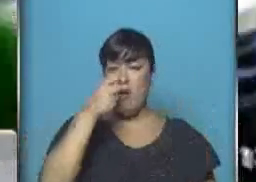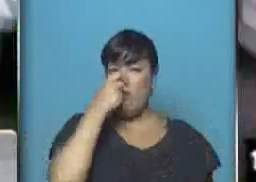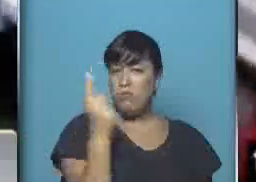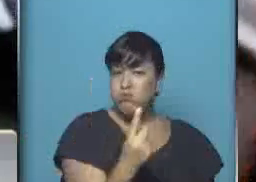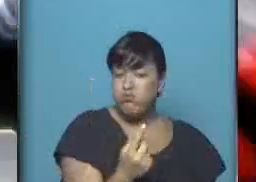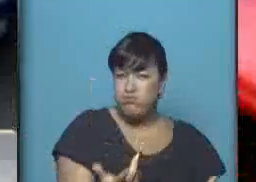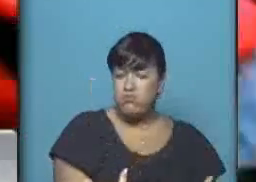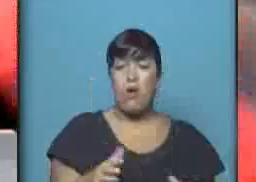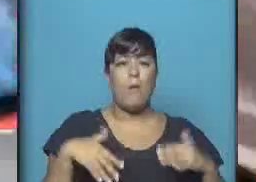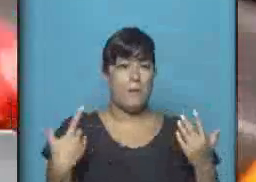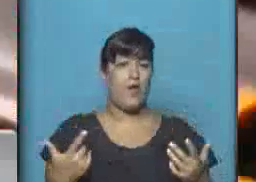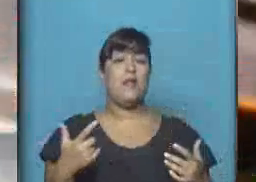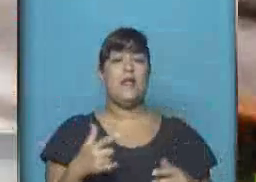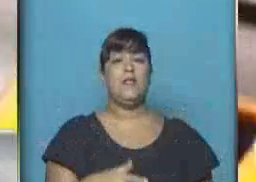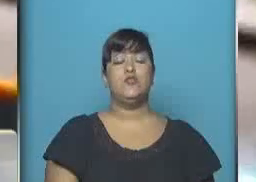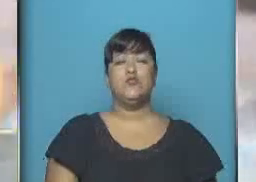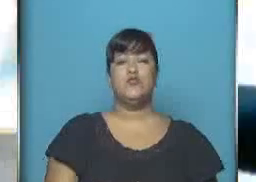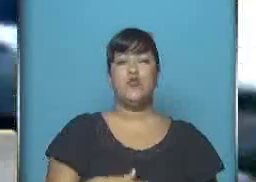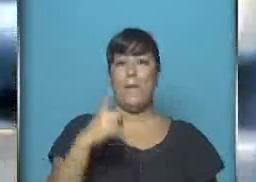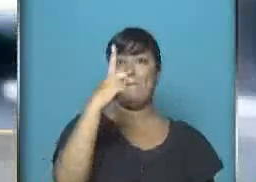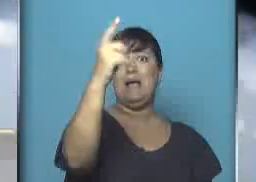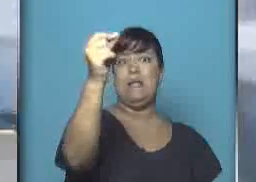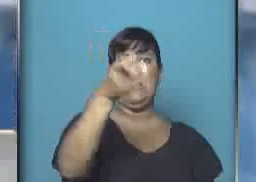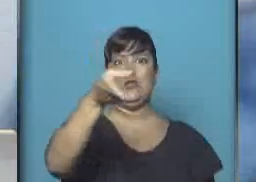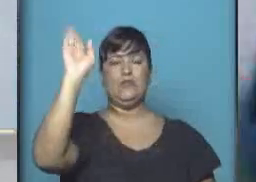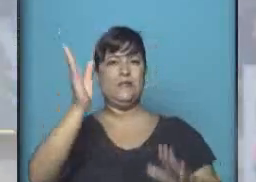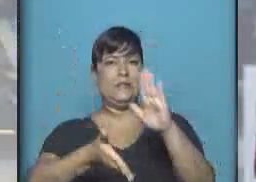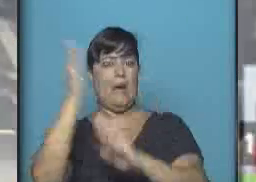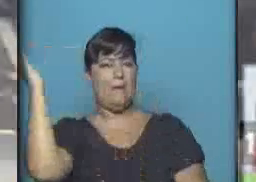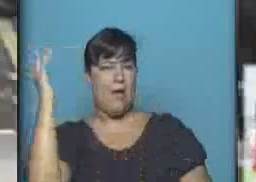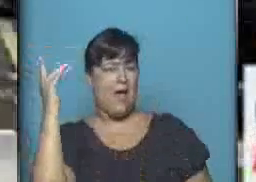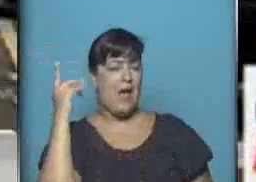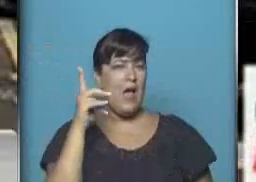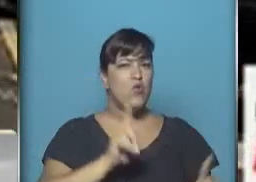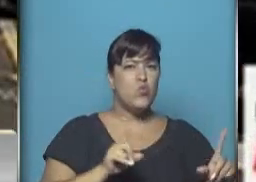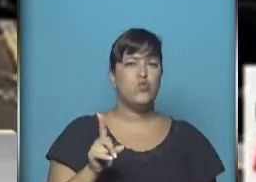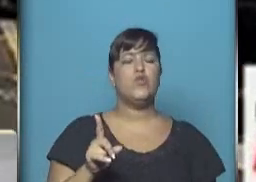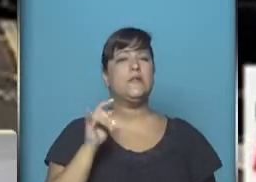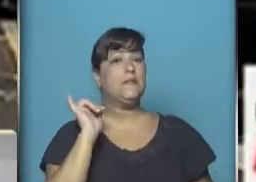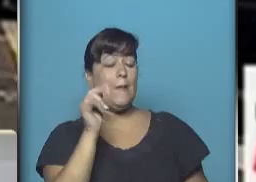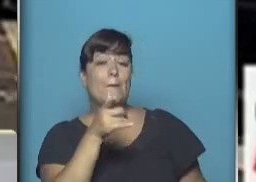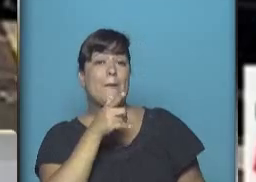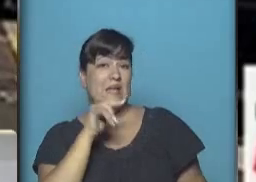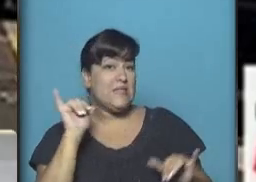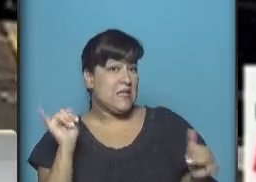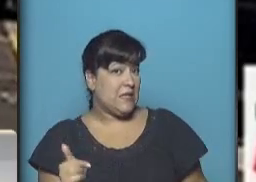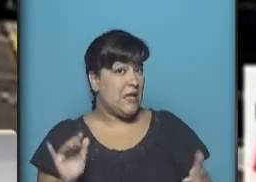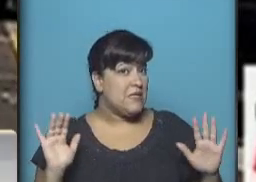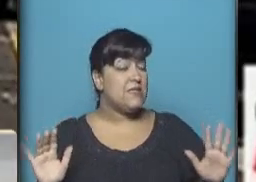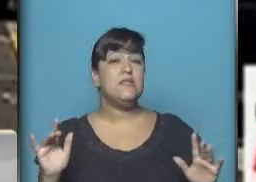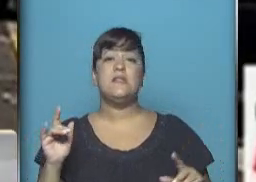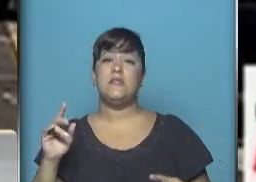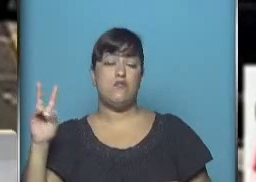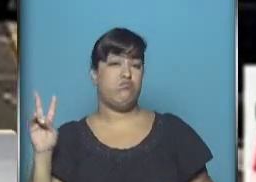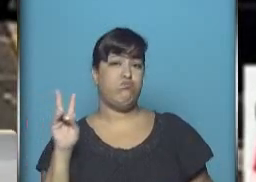dio tiempo a quienes estaban un poco más lejos de esa parte de la redacción de escapar? Pues eso parece ser, se dirigieron directamente,